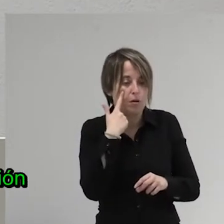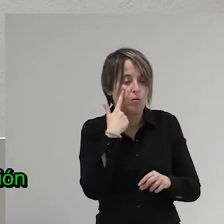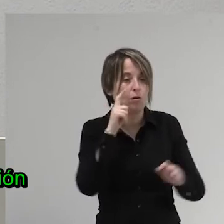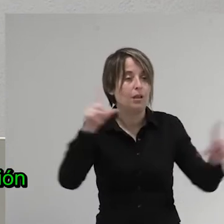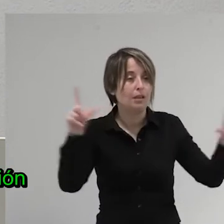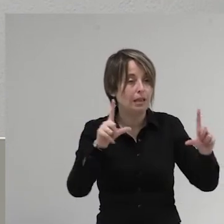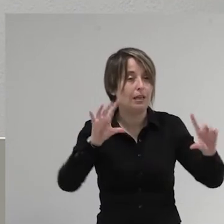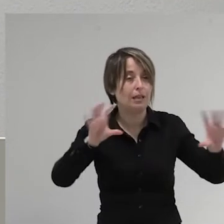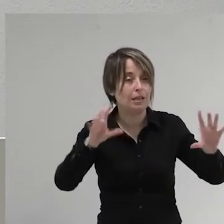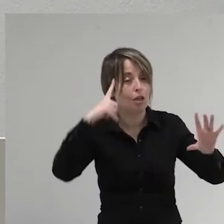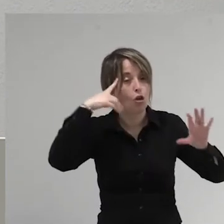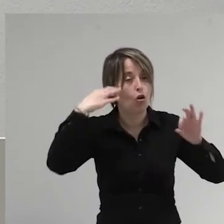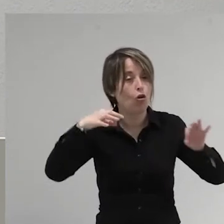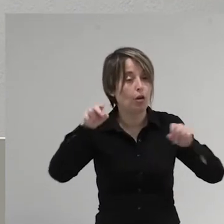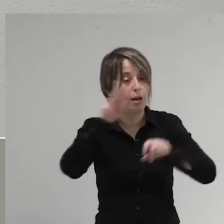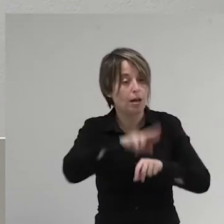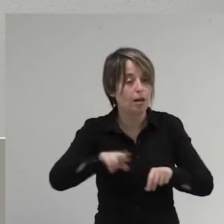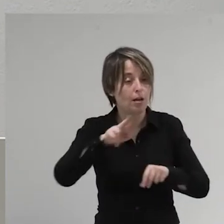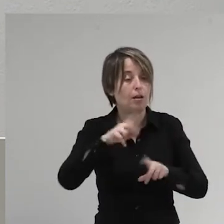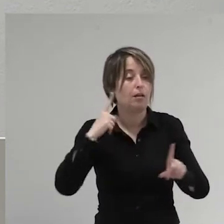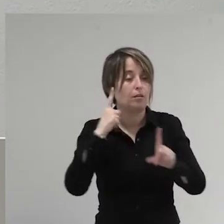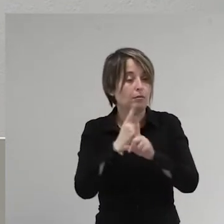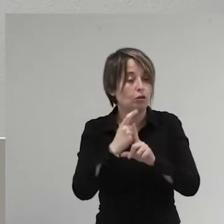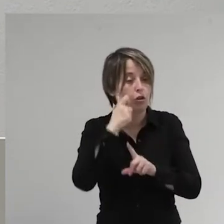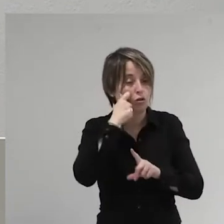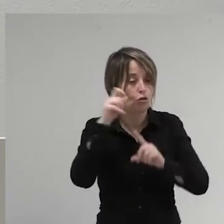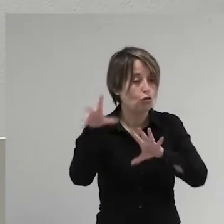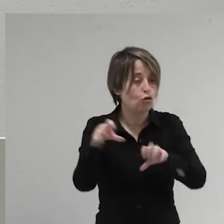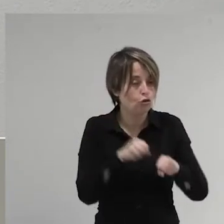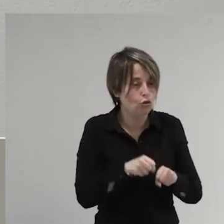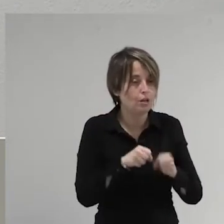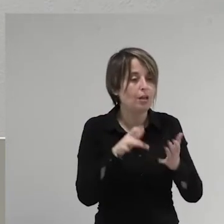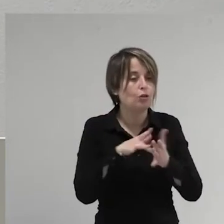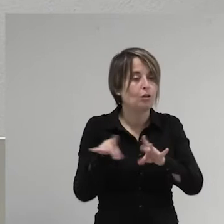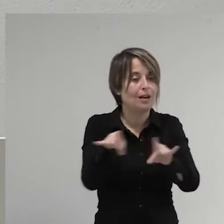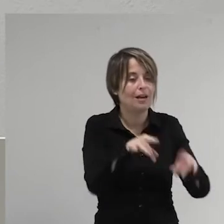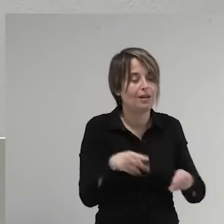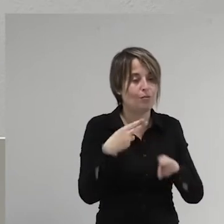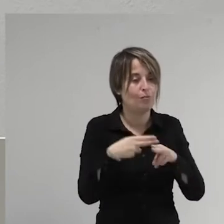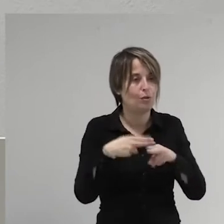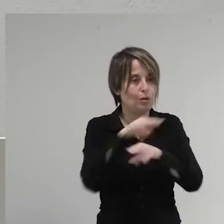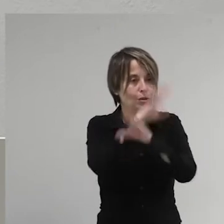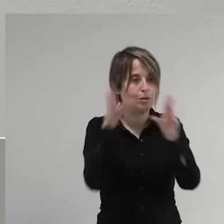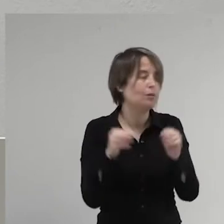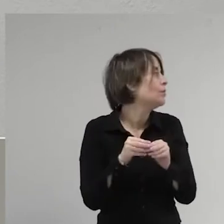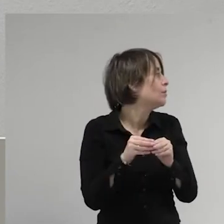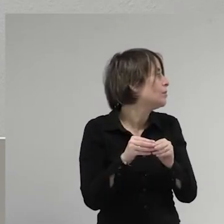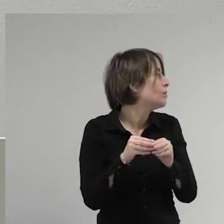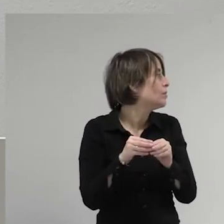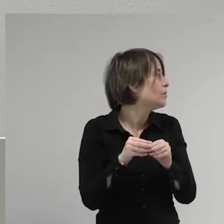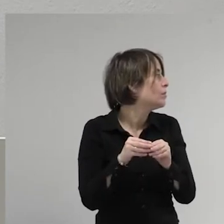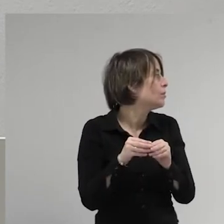han reproducido la lógica racial colonial que tenemos de lo que es la geopolítica global. Pues yo no estoy de